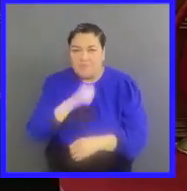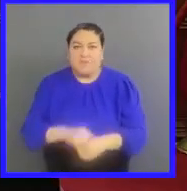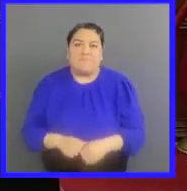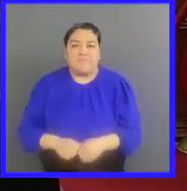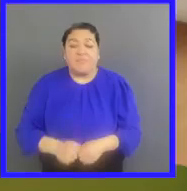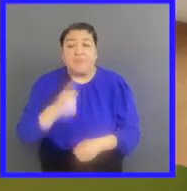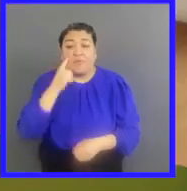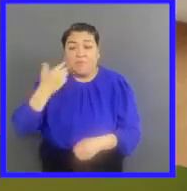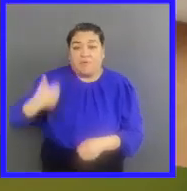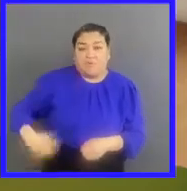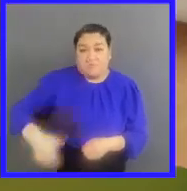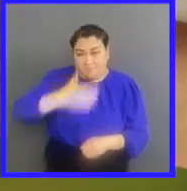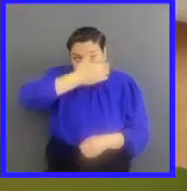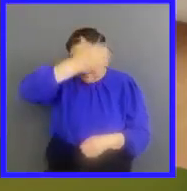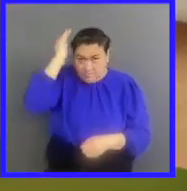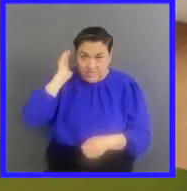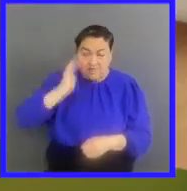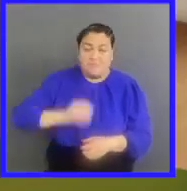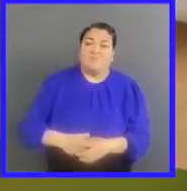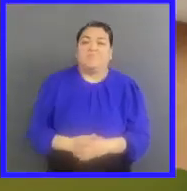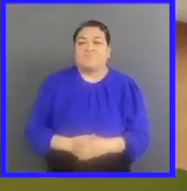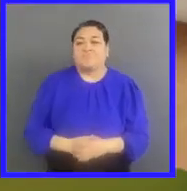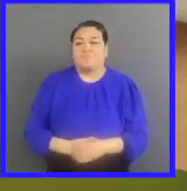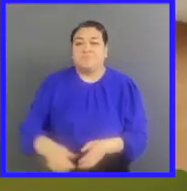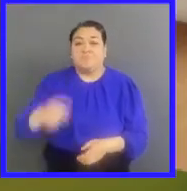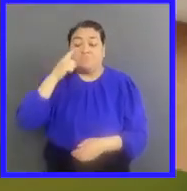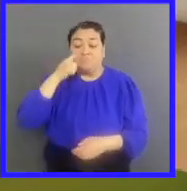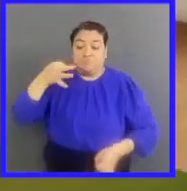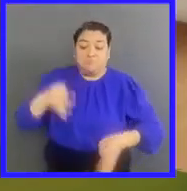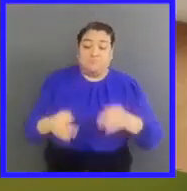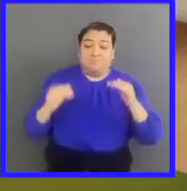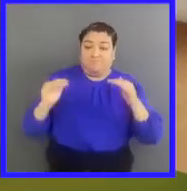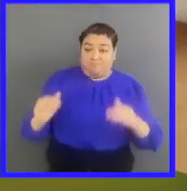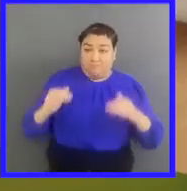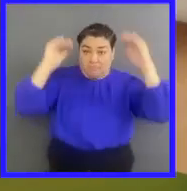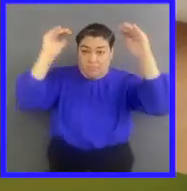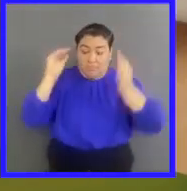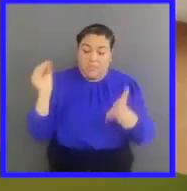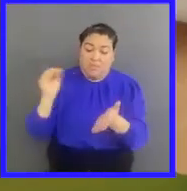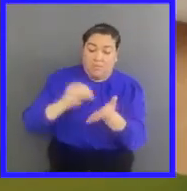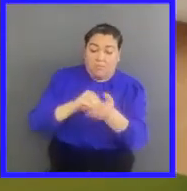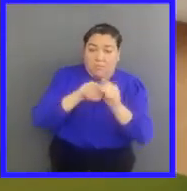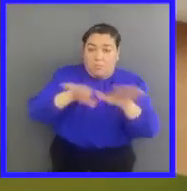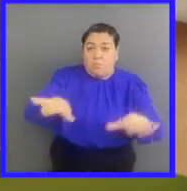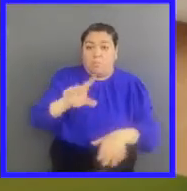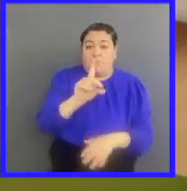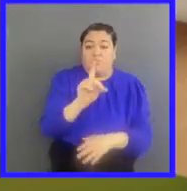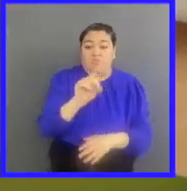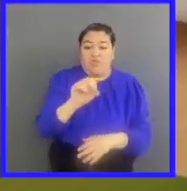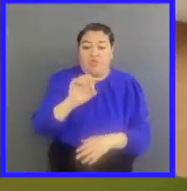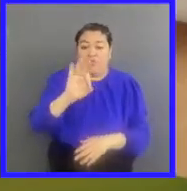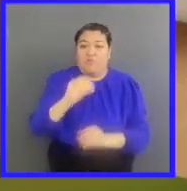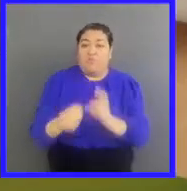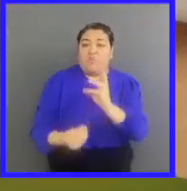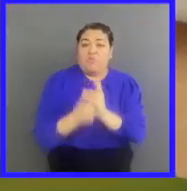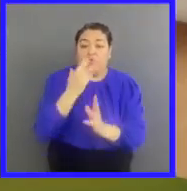Peña. El alto tribunal publicó en el Diario Oficial de la Federación su nuevo reglamento